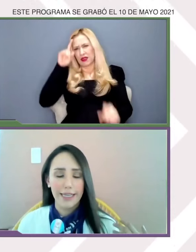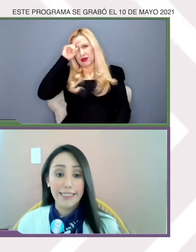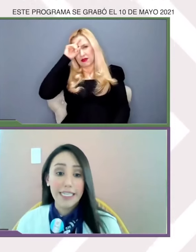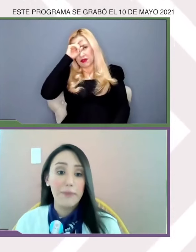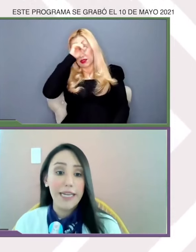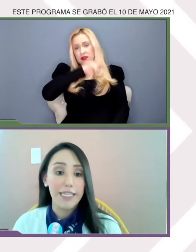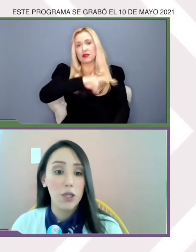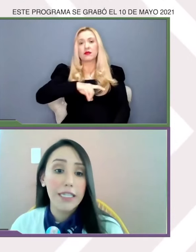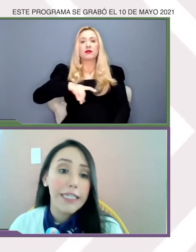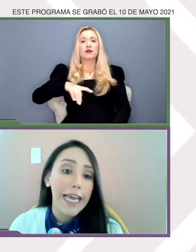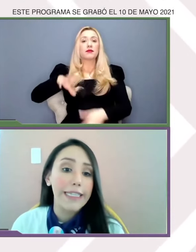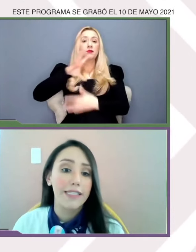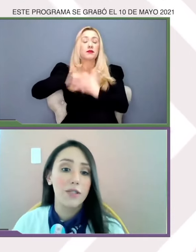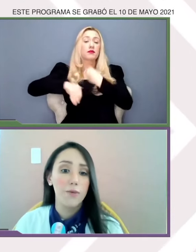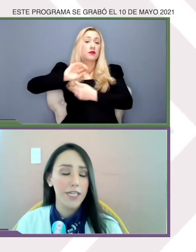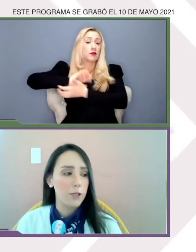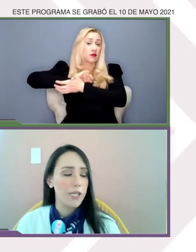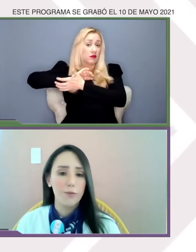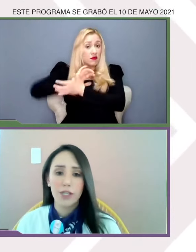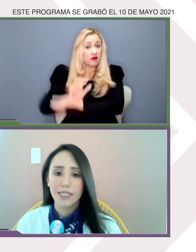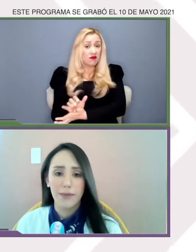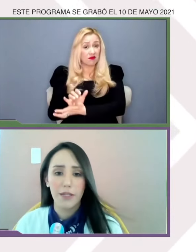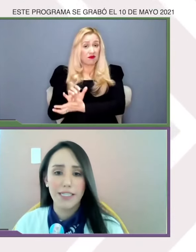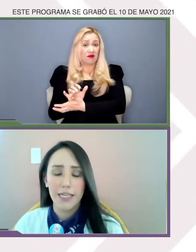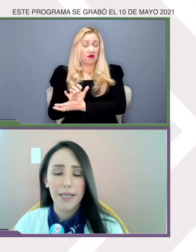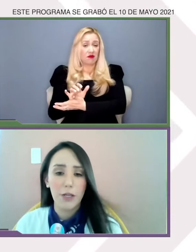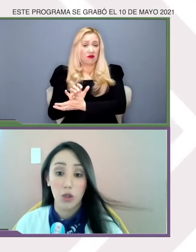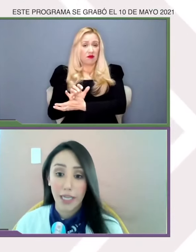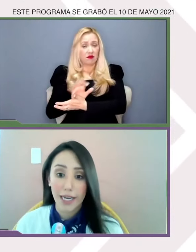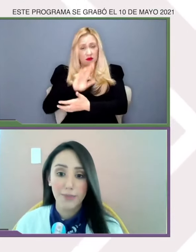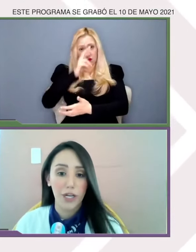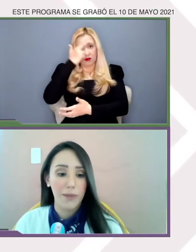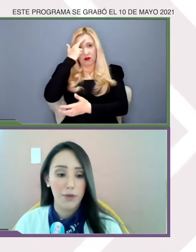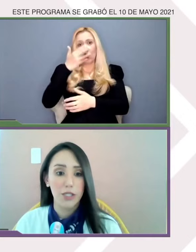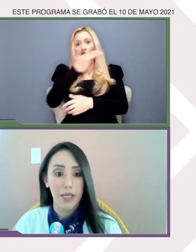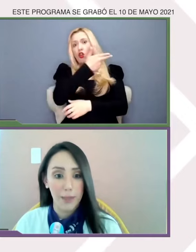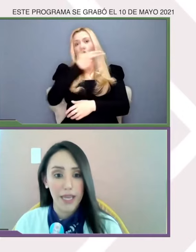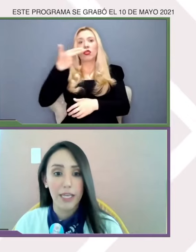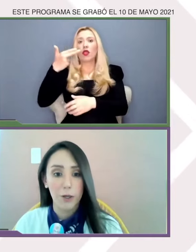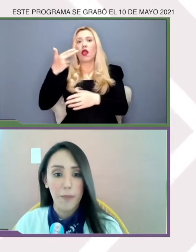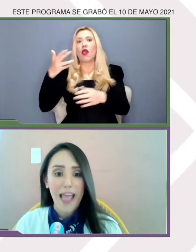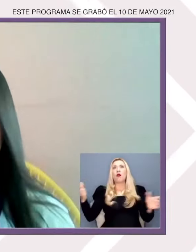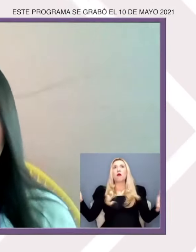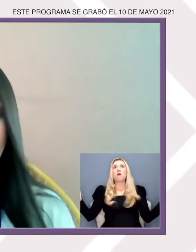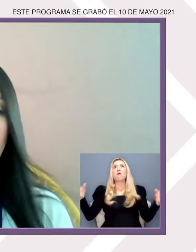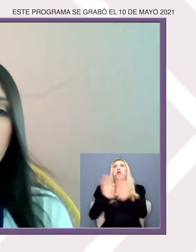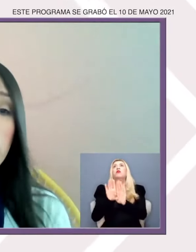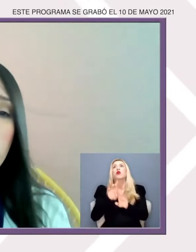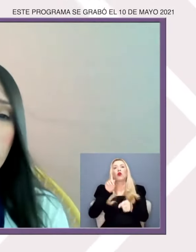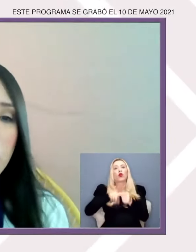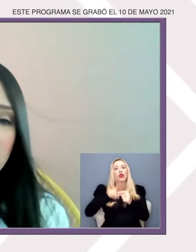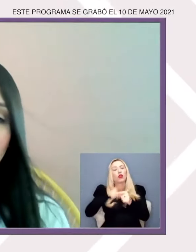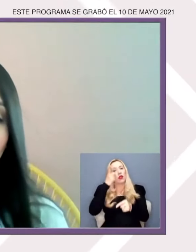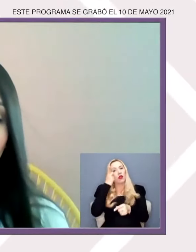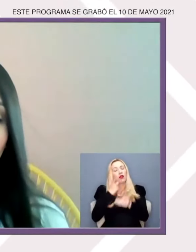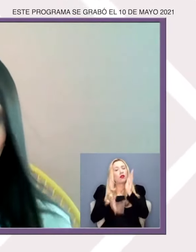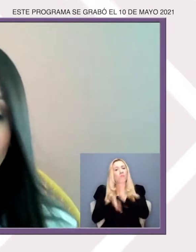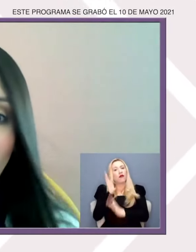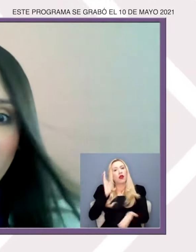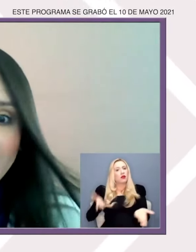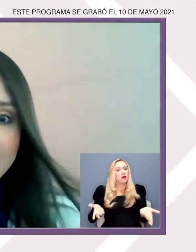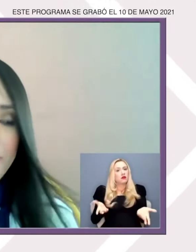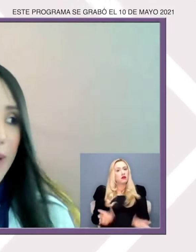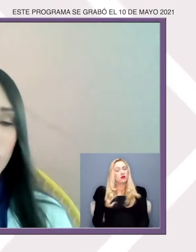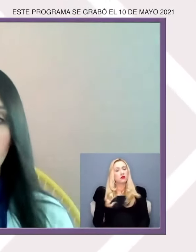políticas de discriminación indirectas, ¿no? Recordemos que se vino el cierre de los hoteles, por ejemplo, en la Ciudad de México. Ahí fue muy complejo